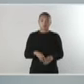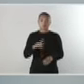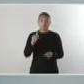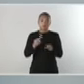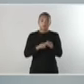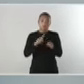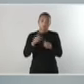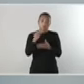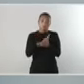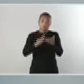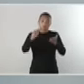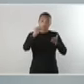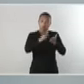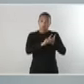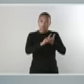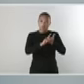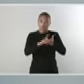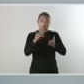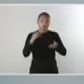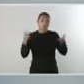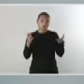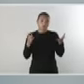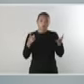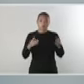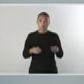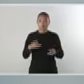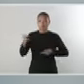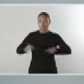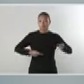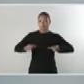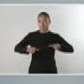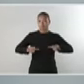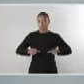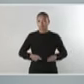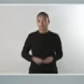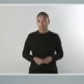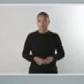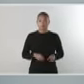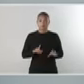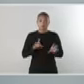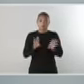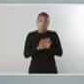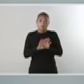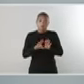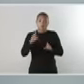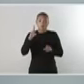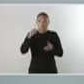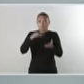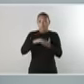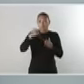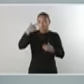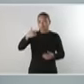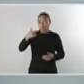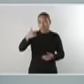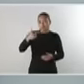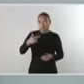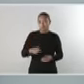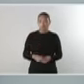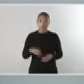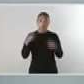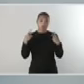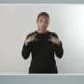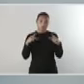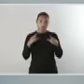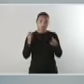ley de enmento no se ha puesto en práctica a una pesar que desde el 2007 quienes